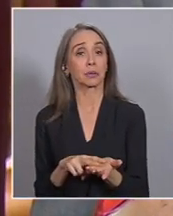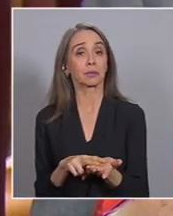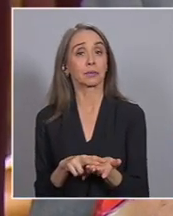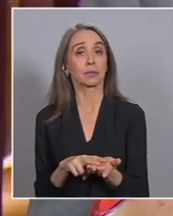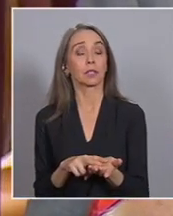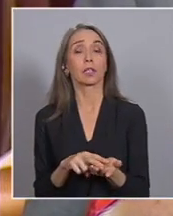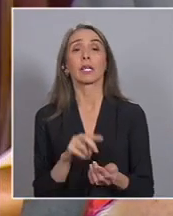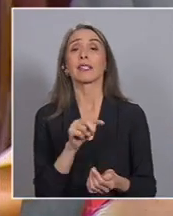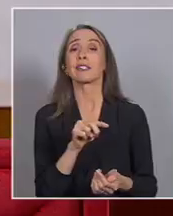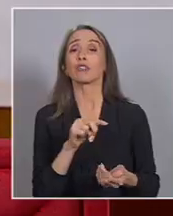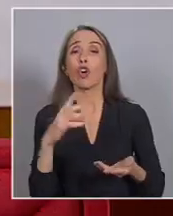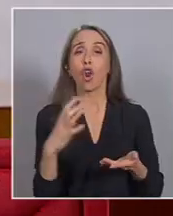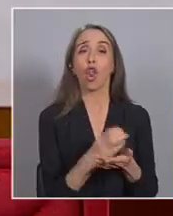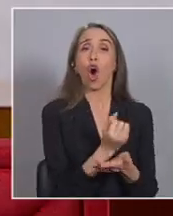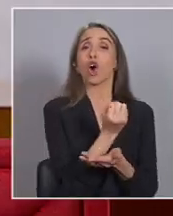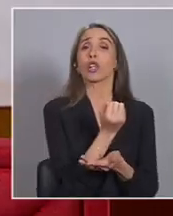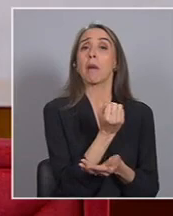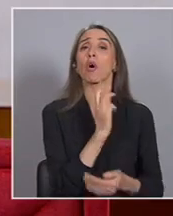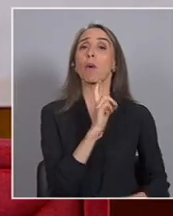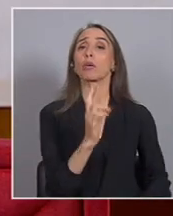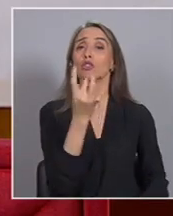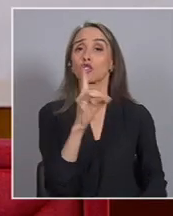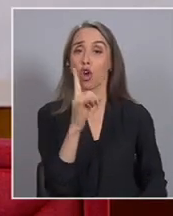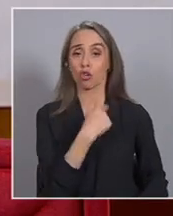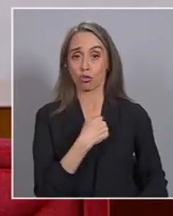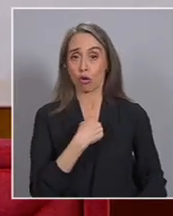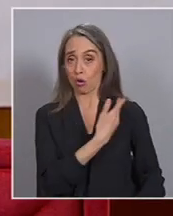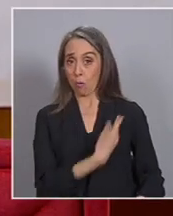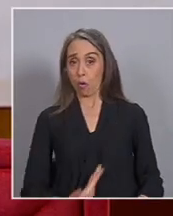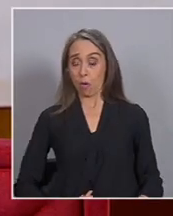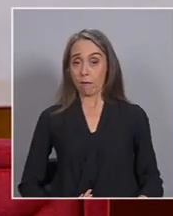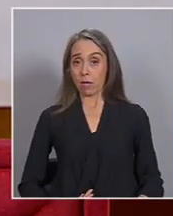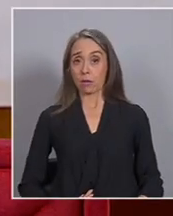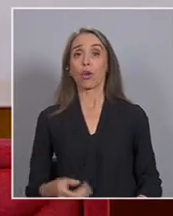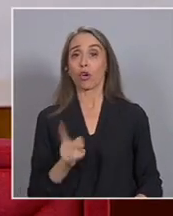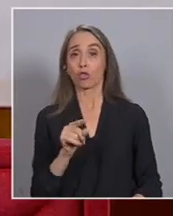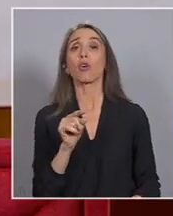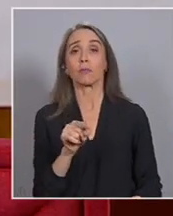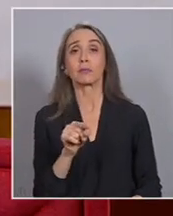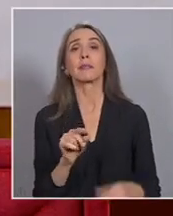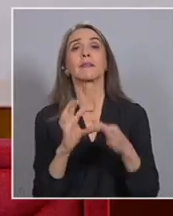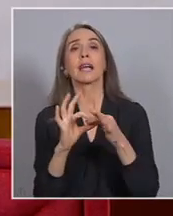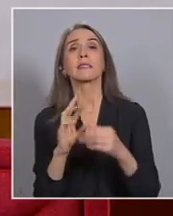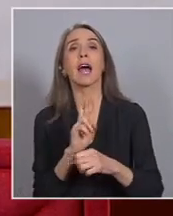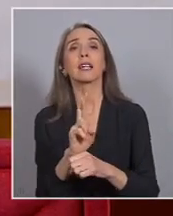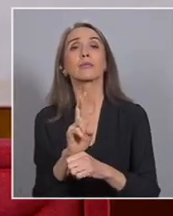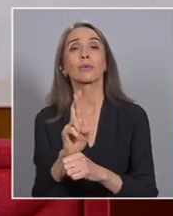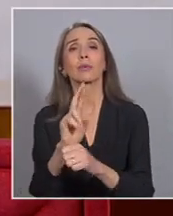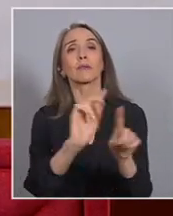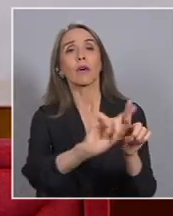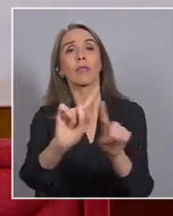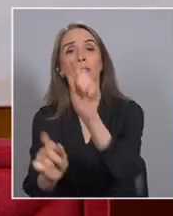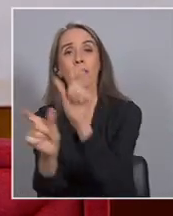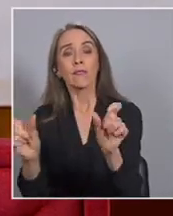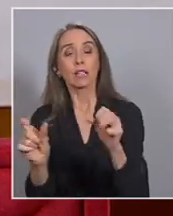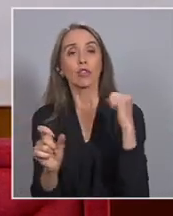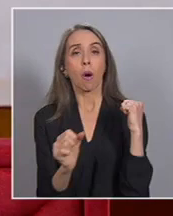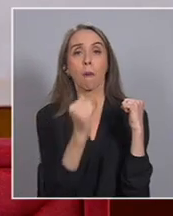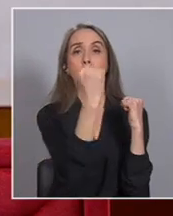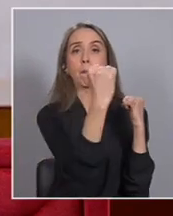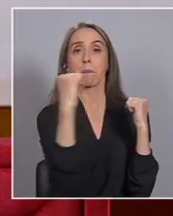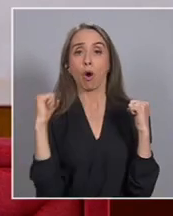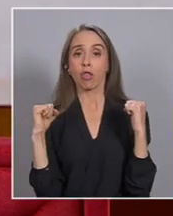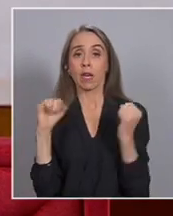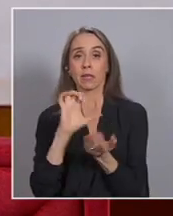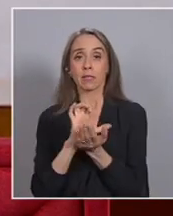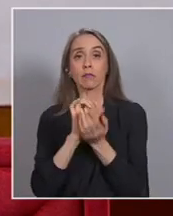el resultado única ni principalmente del gobierno que presido. Es el resultado del trabajo de los diversos poderes del Estado